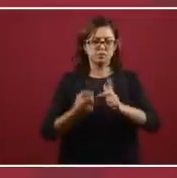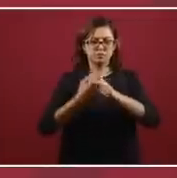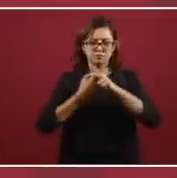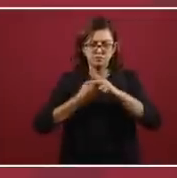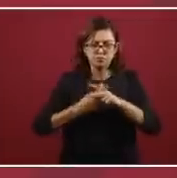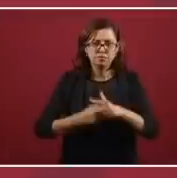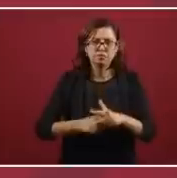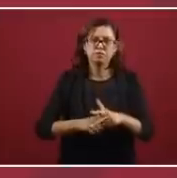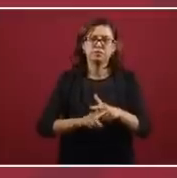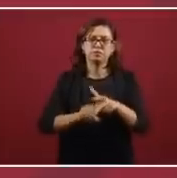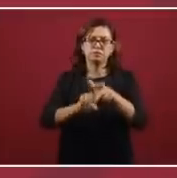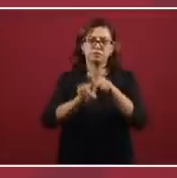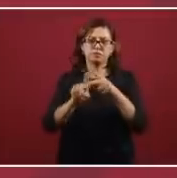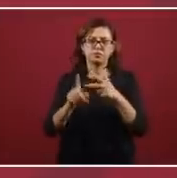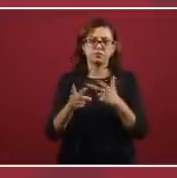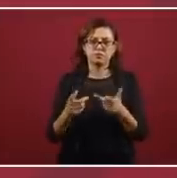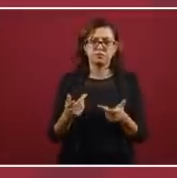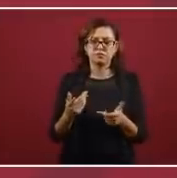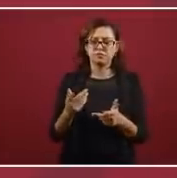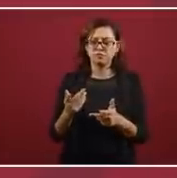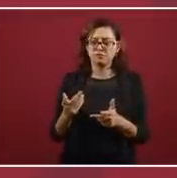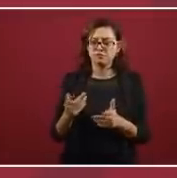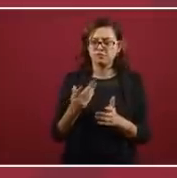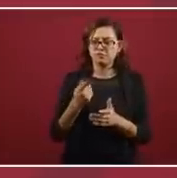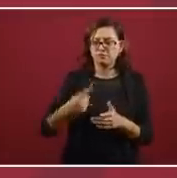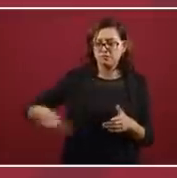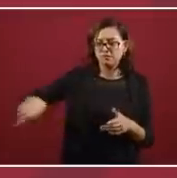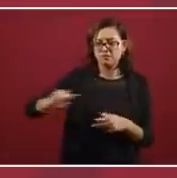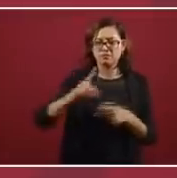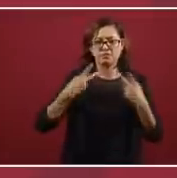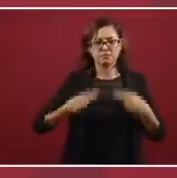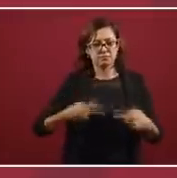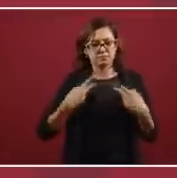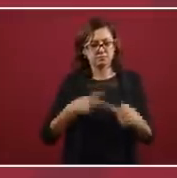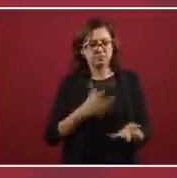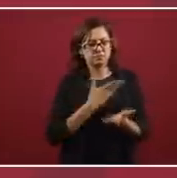de los primeros meses, y aprovechamos